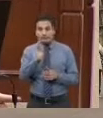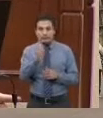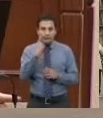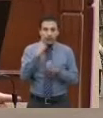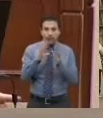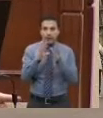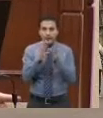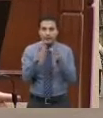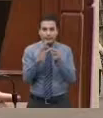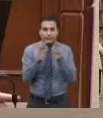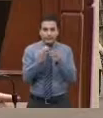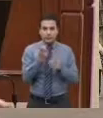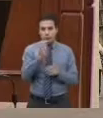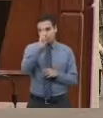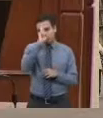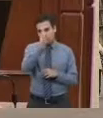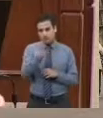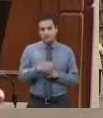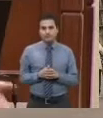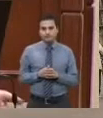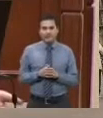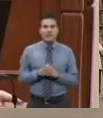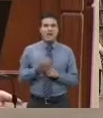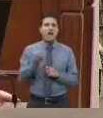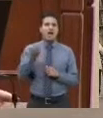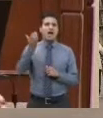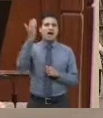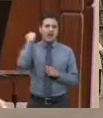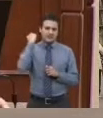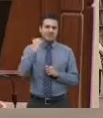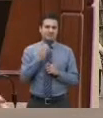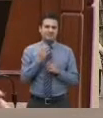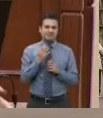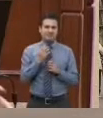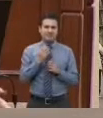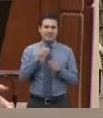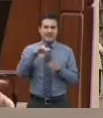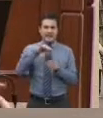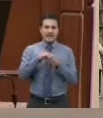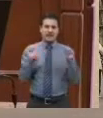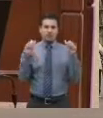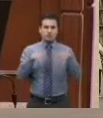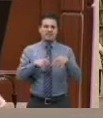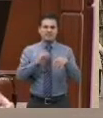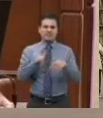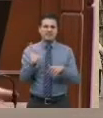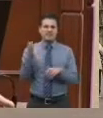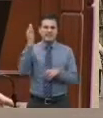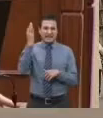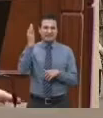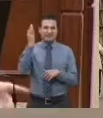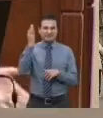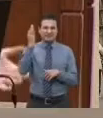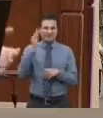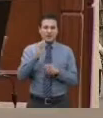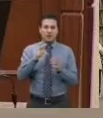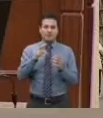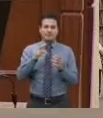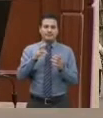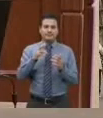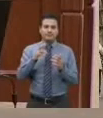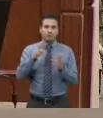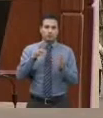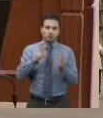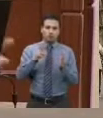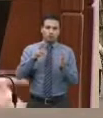lo que si dicha conducta ya se había realizado en las elecciones federales y locales concurrentes de 2021 y nuevamente